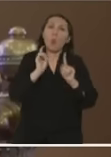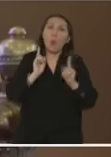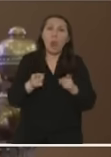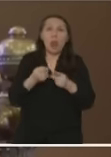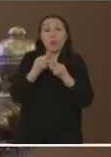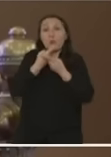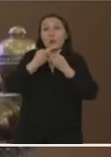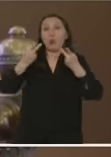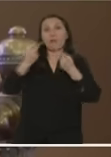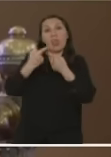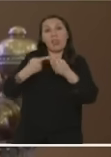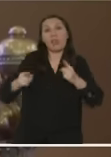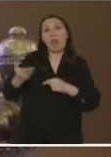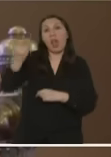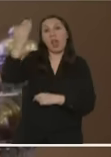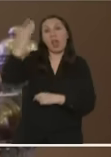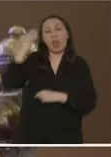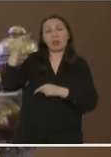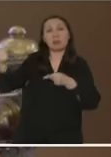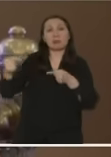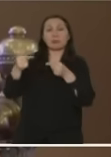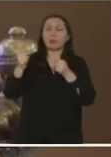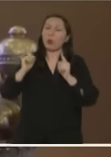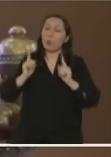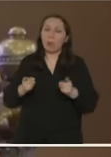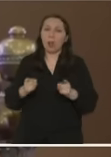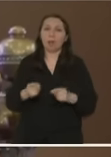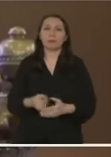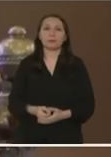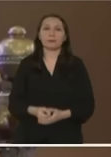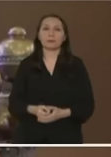públicas diferencias que hayamos tenido en el pasado.